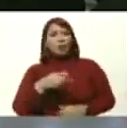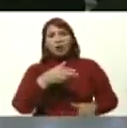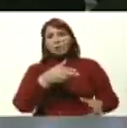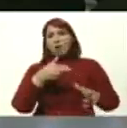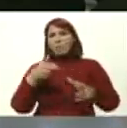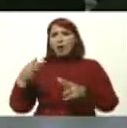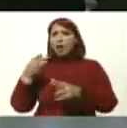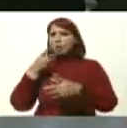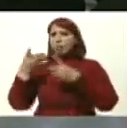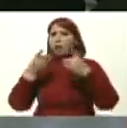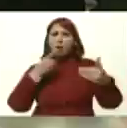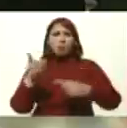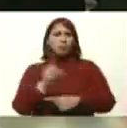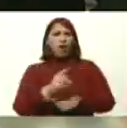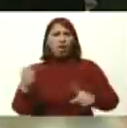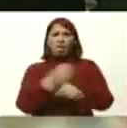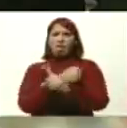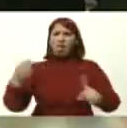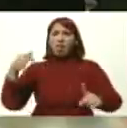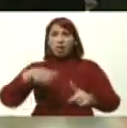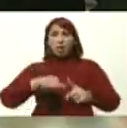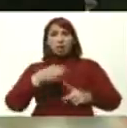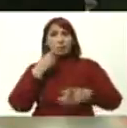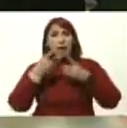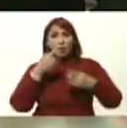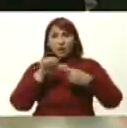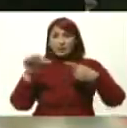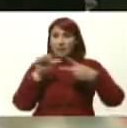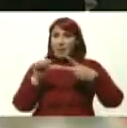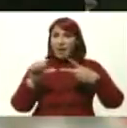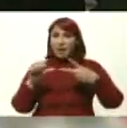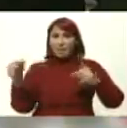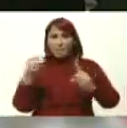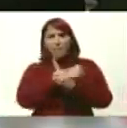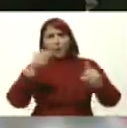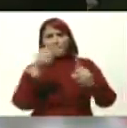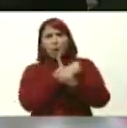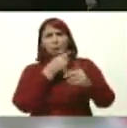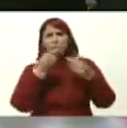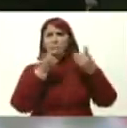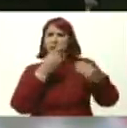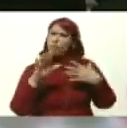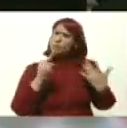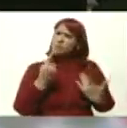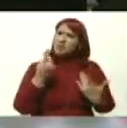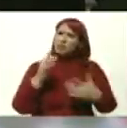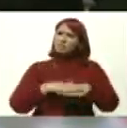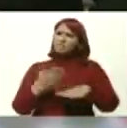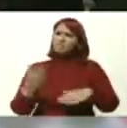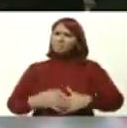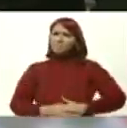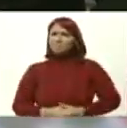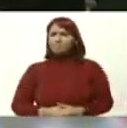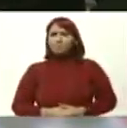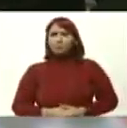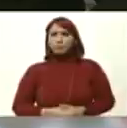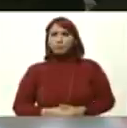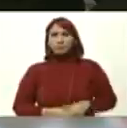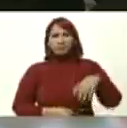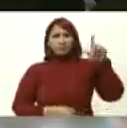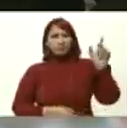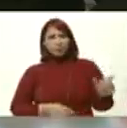el diálogo, porque esta semana el diálogo fue tiroteado, primero por este